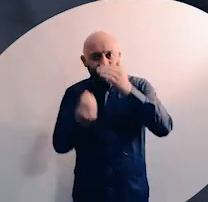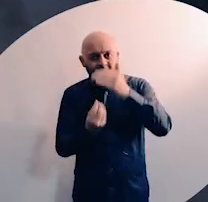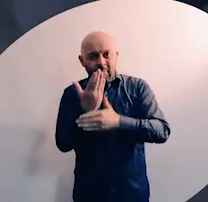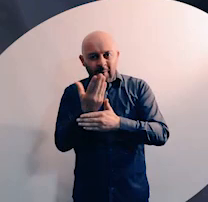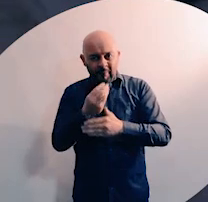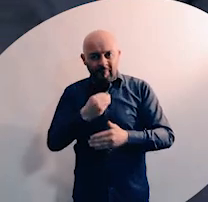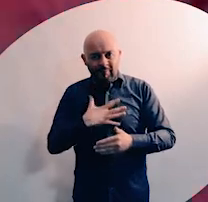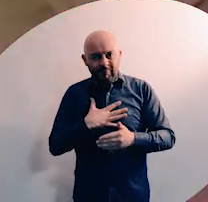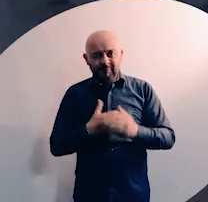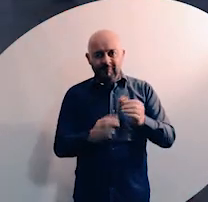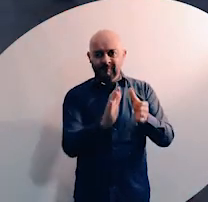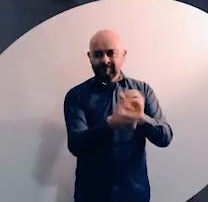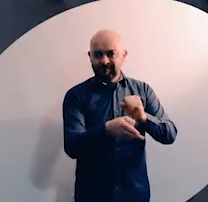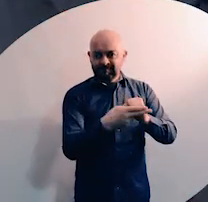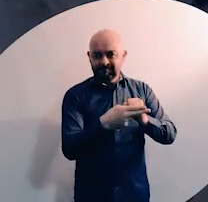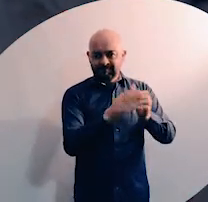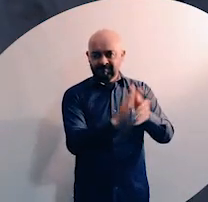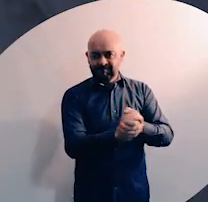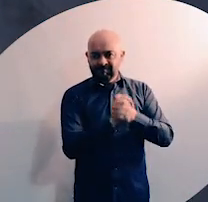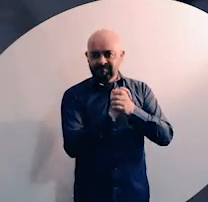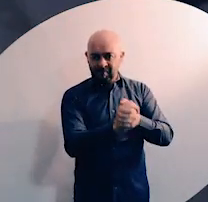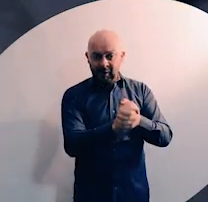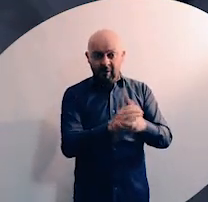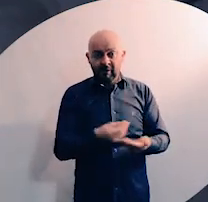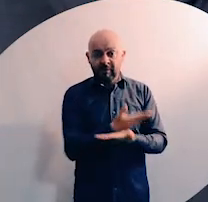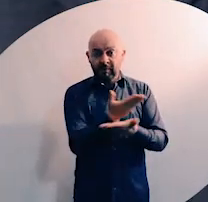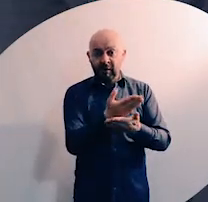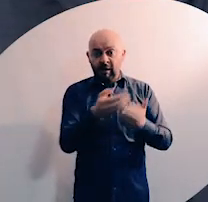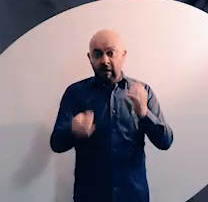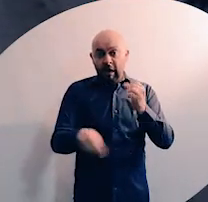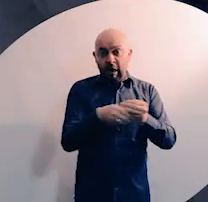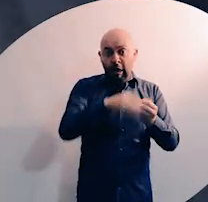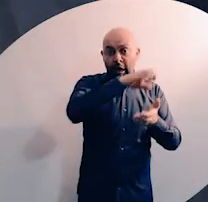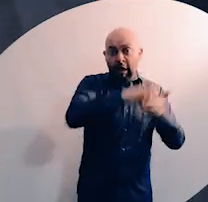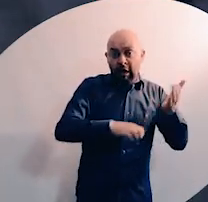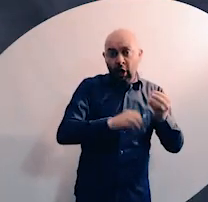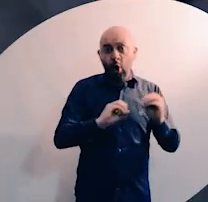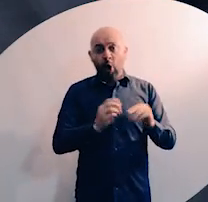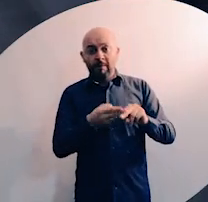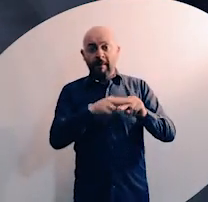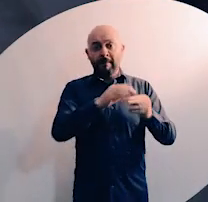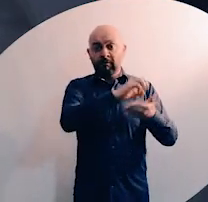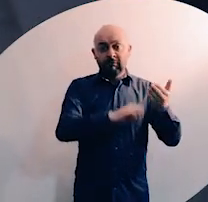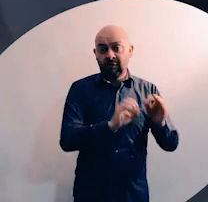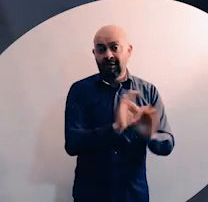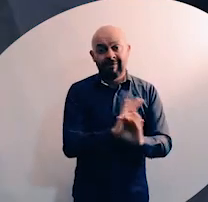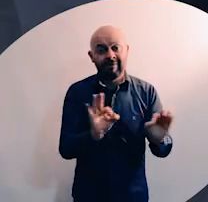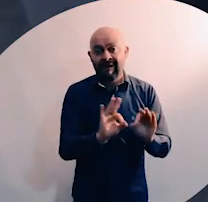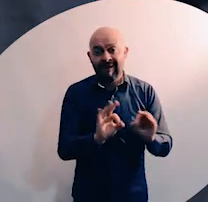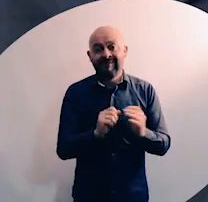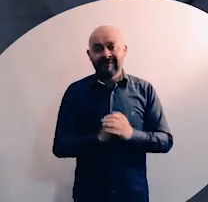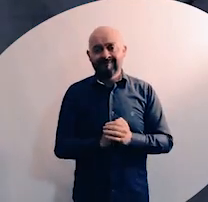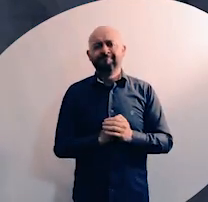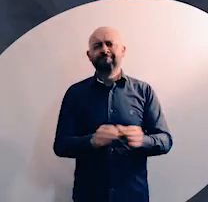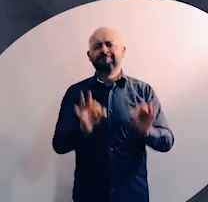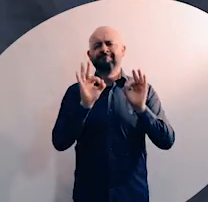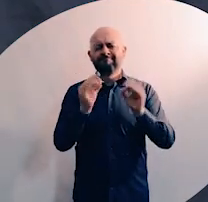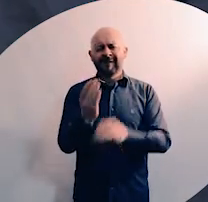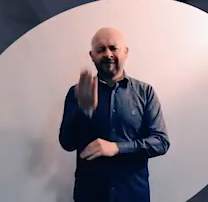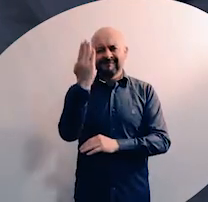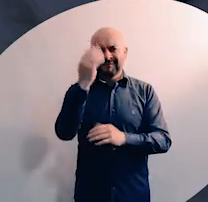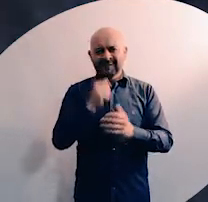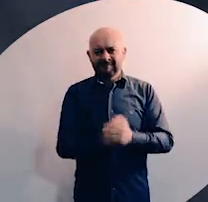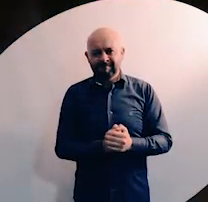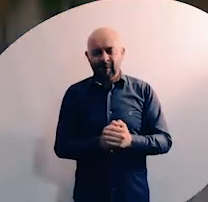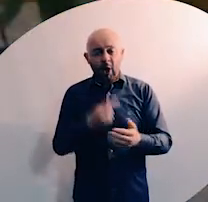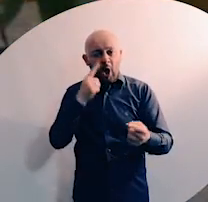diseñado también nuestro producto Cuenta Amiga, el cual no tiene ni cuota de manejo ni comisión por retiros y tiene un bolsillo